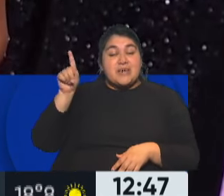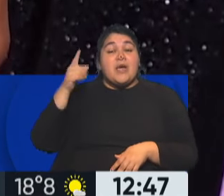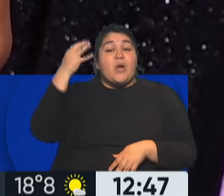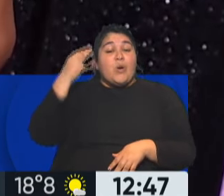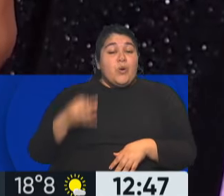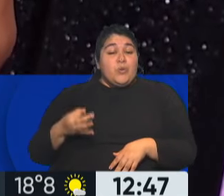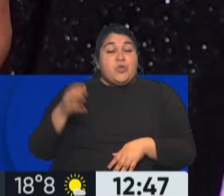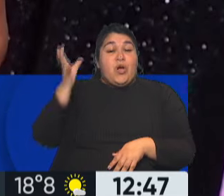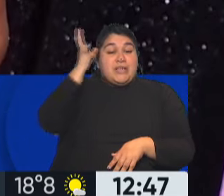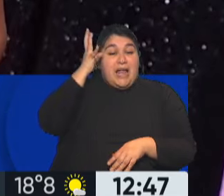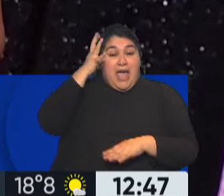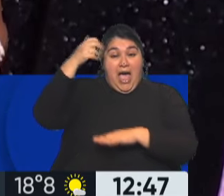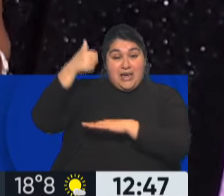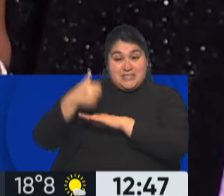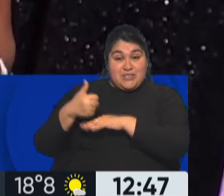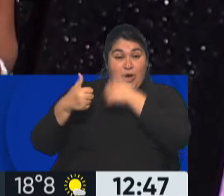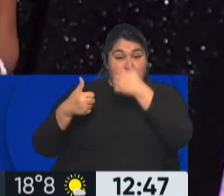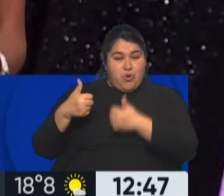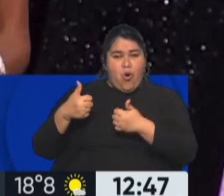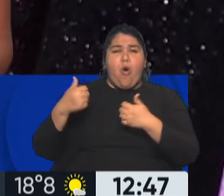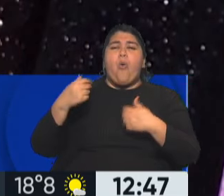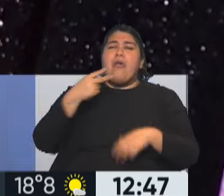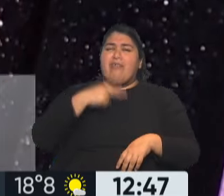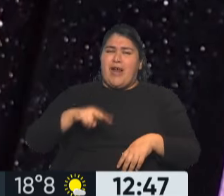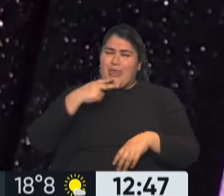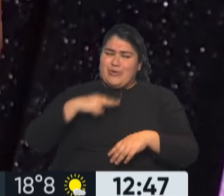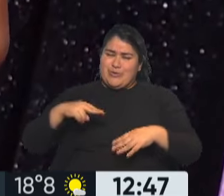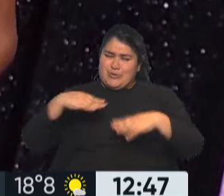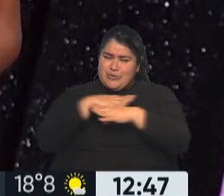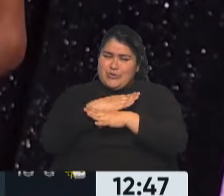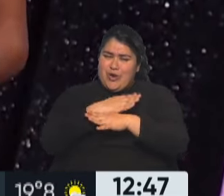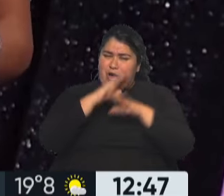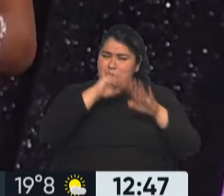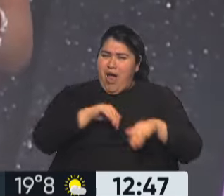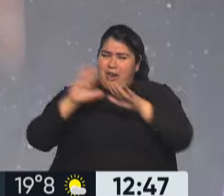italiano, el francés y una traducción bastante particular que hicieron, que repetían lo mismo en italiano las dos.